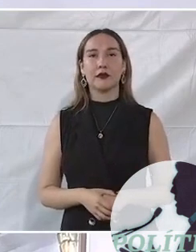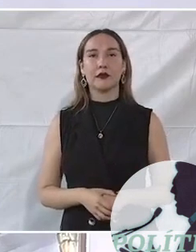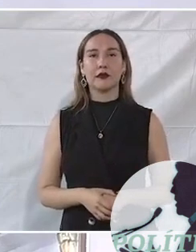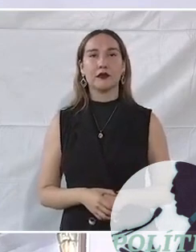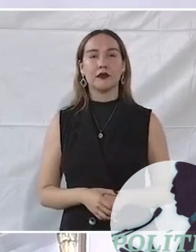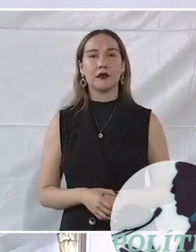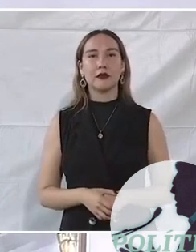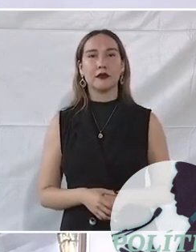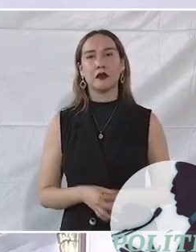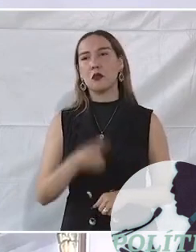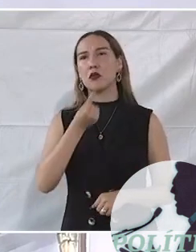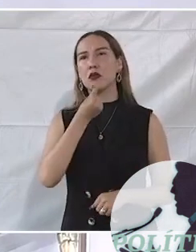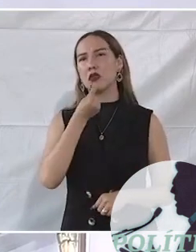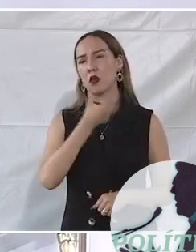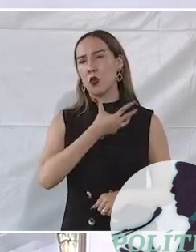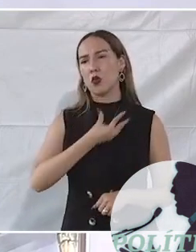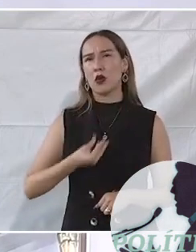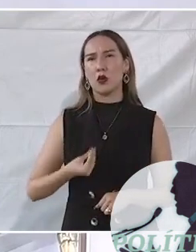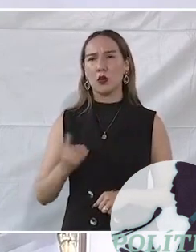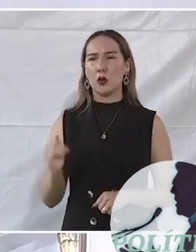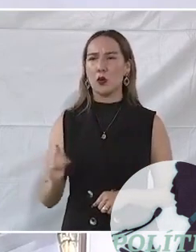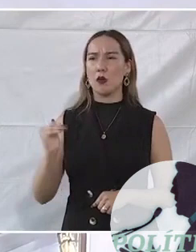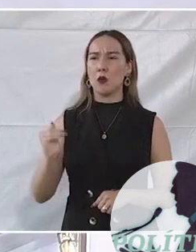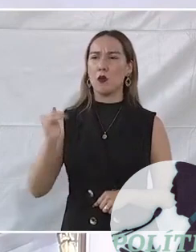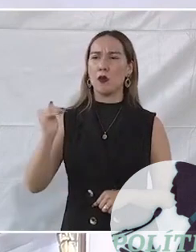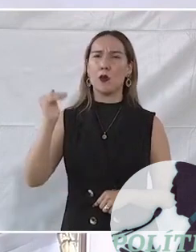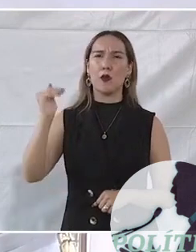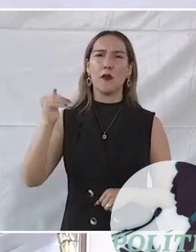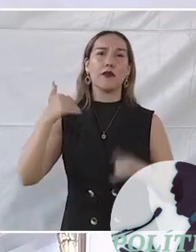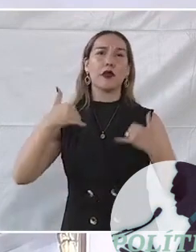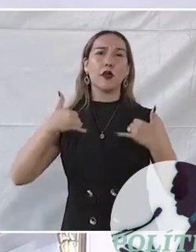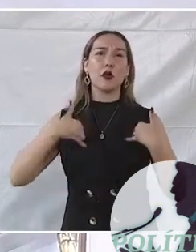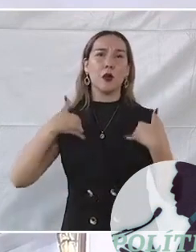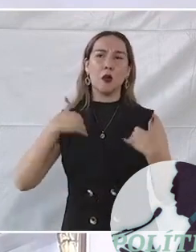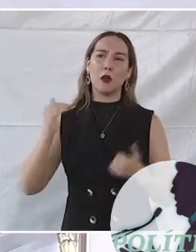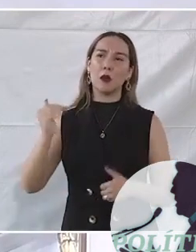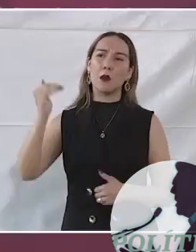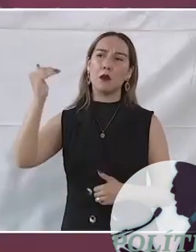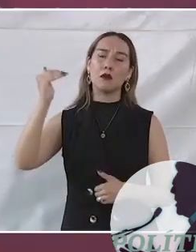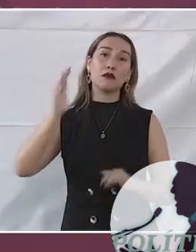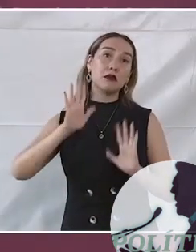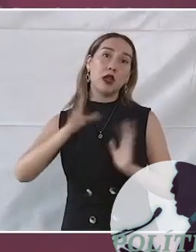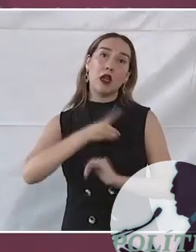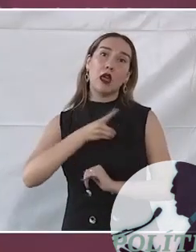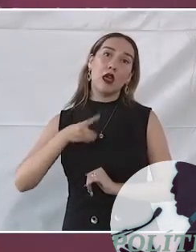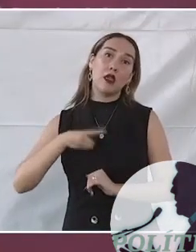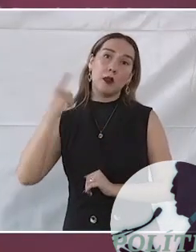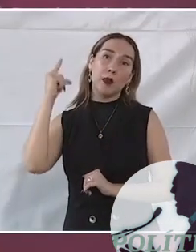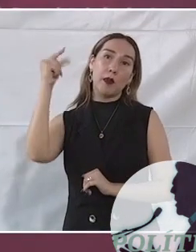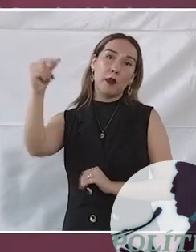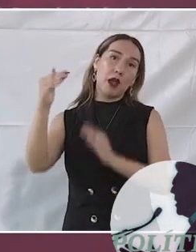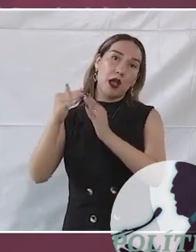van creciendo, son adolescentes y ya se tienen que ir de la